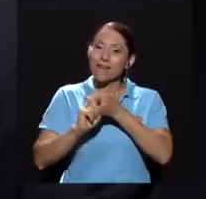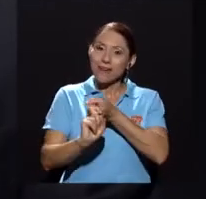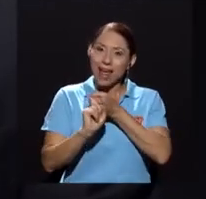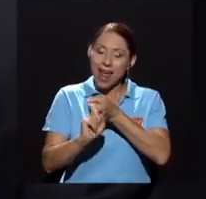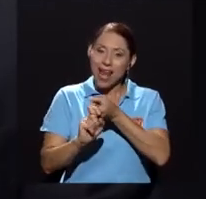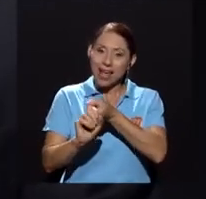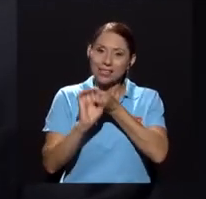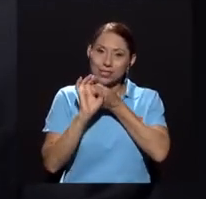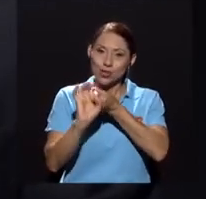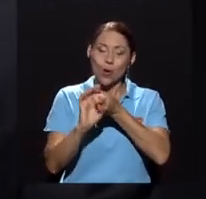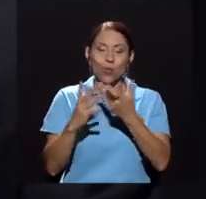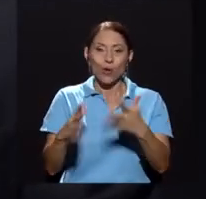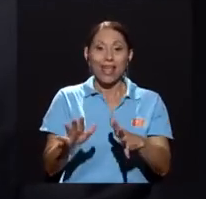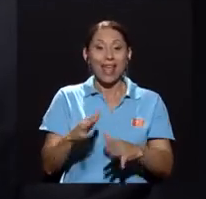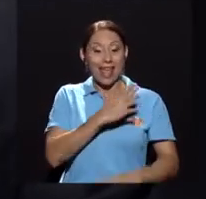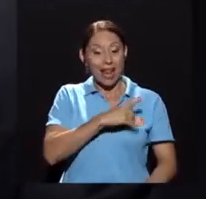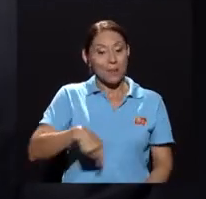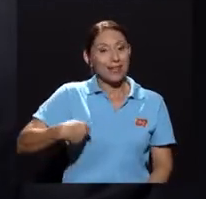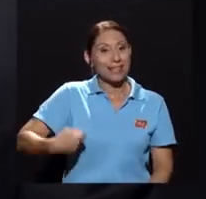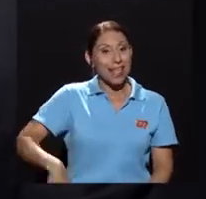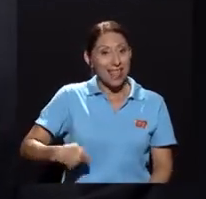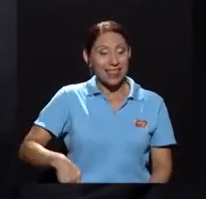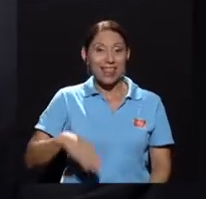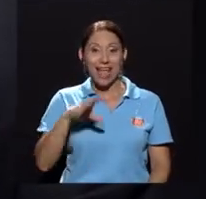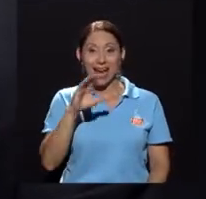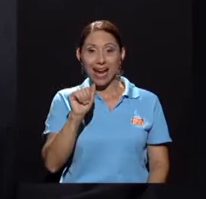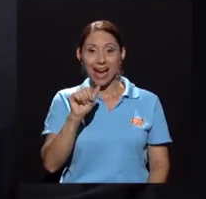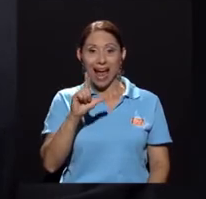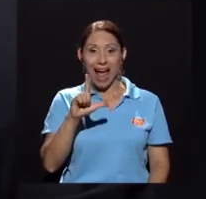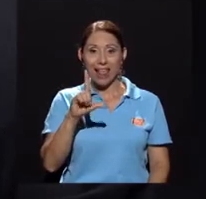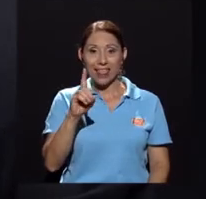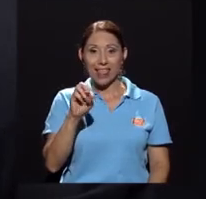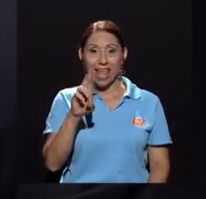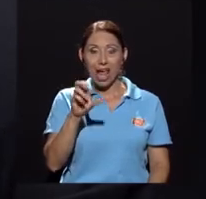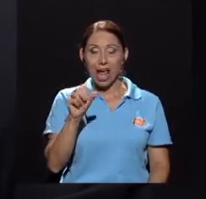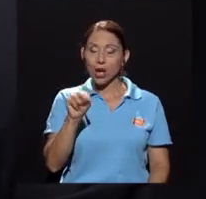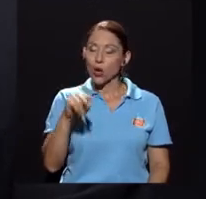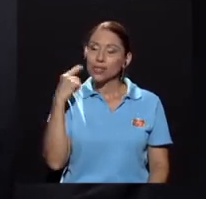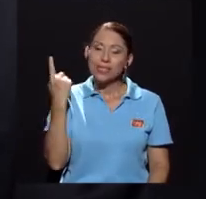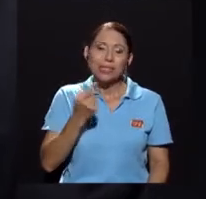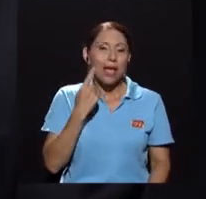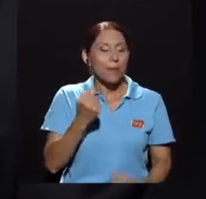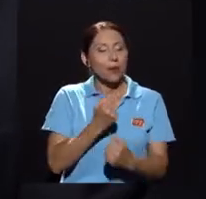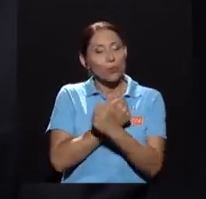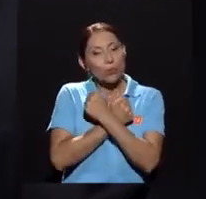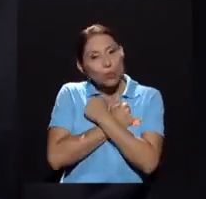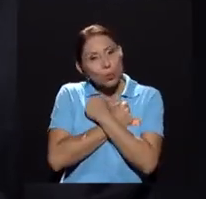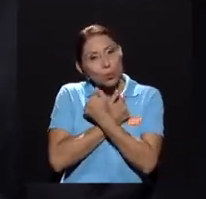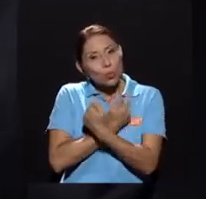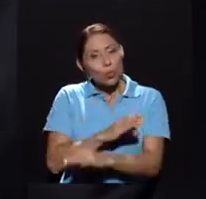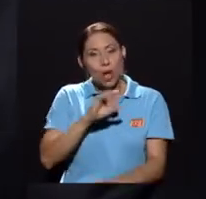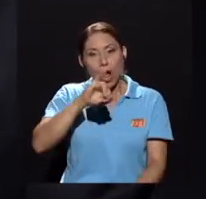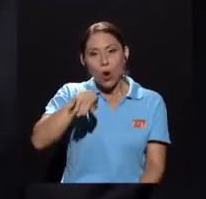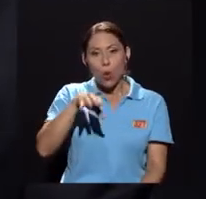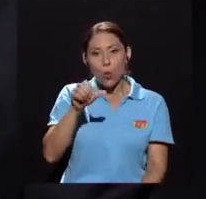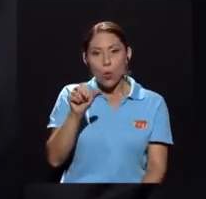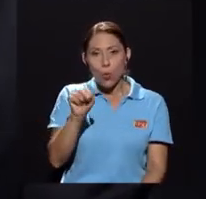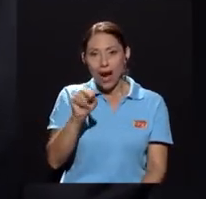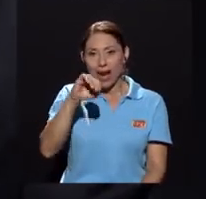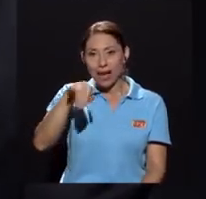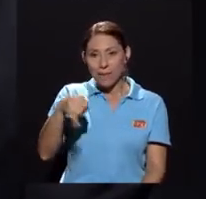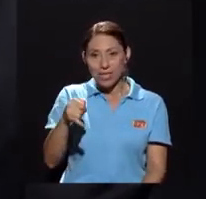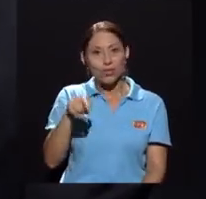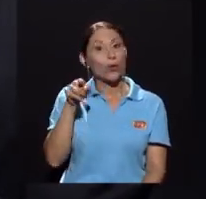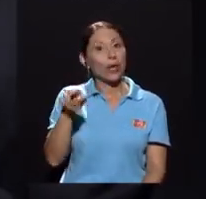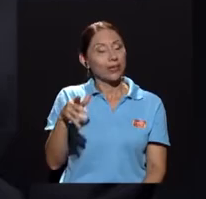el presidente calderón siempre le guardo un enorme cariño a juan jaramillo y se lo reconoció en todas partes